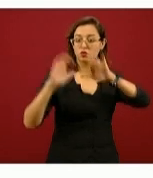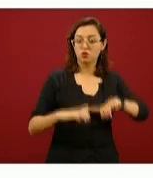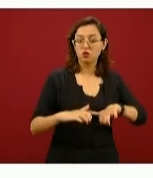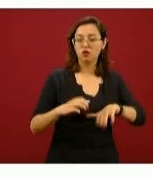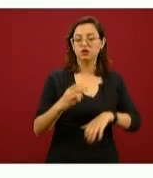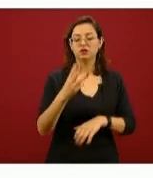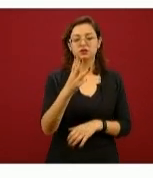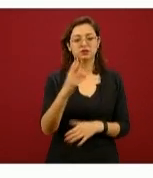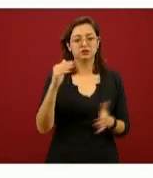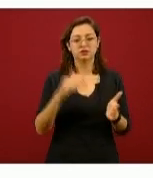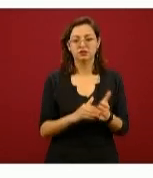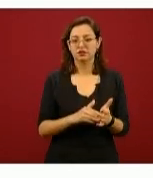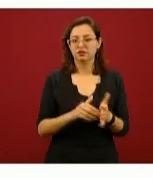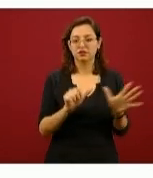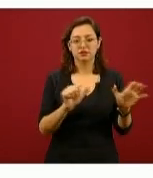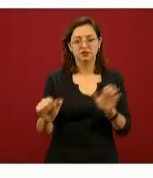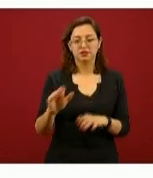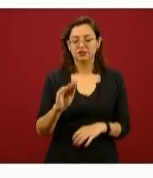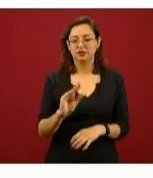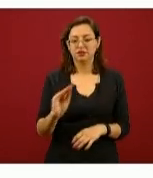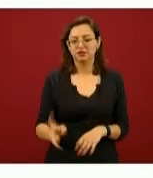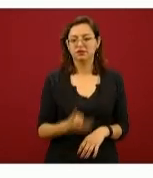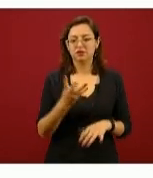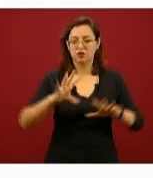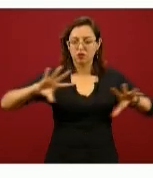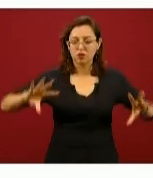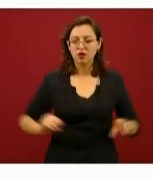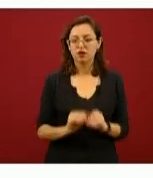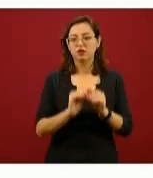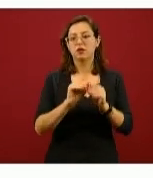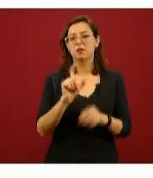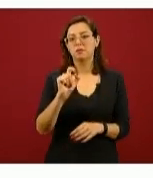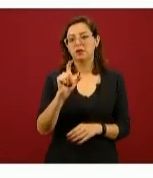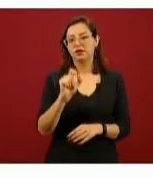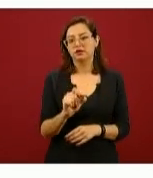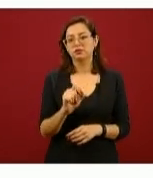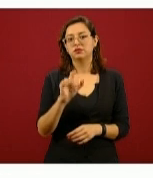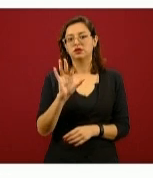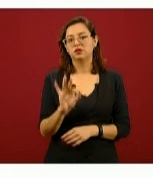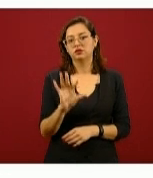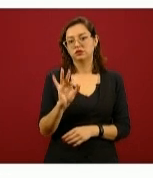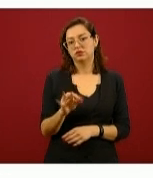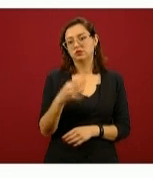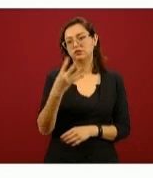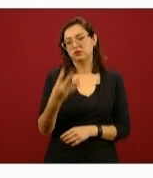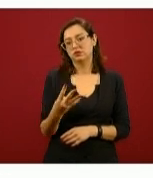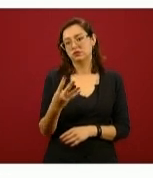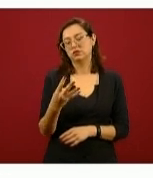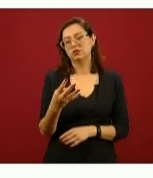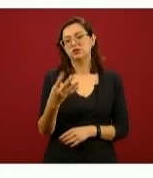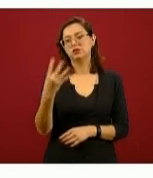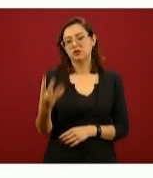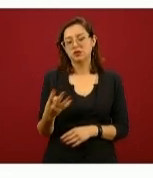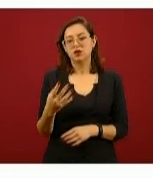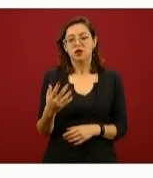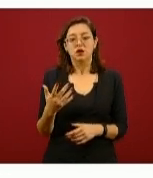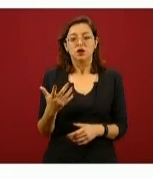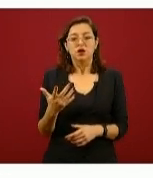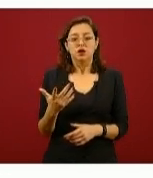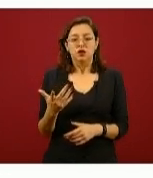20,444 hombres. En instalaciones hospitalarias, para terapia intensiva 62, para